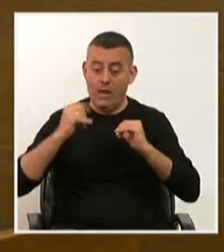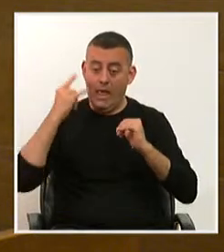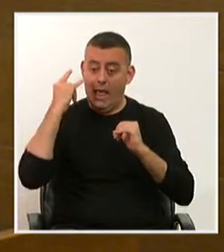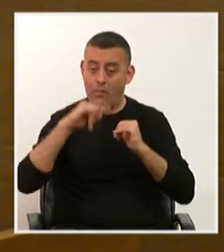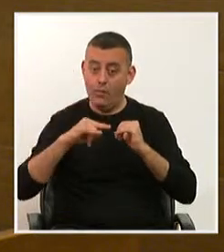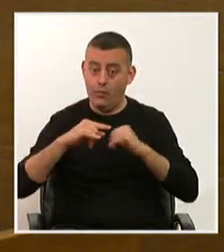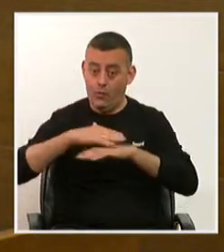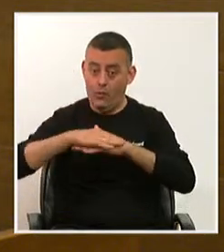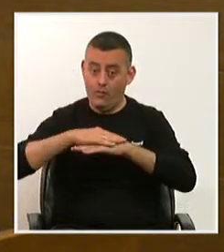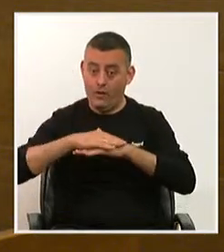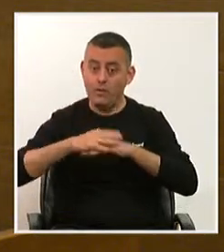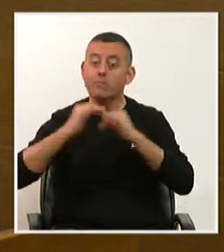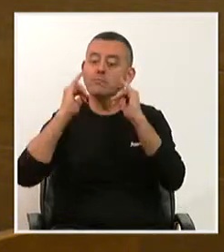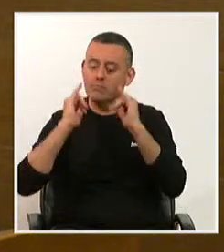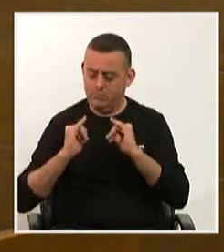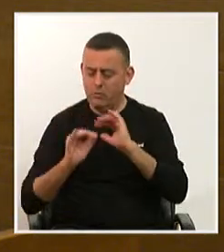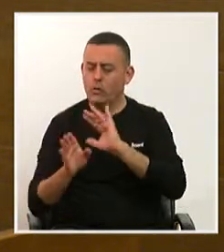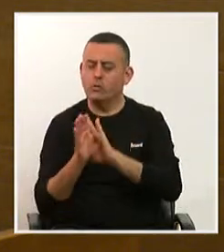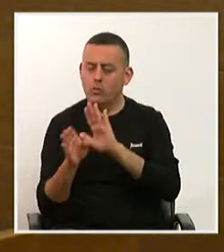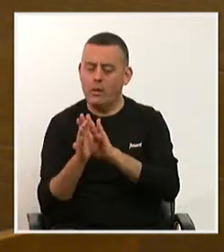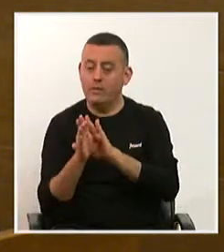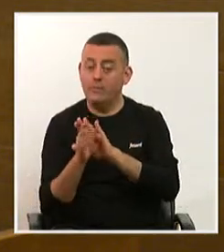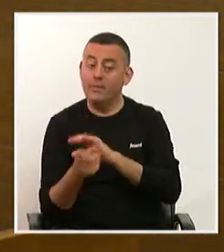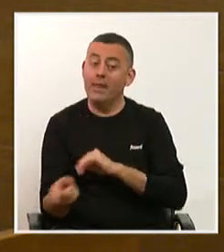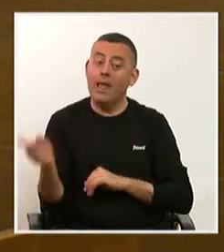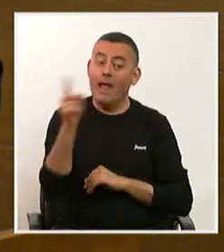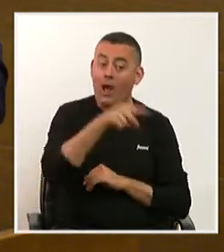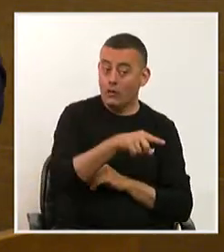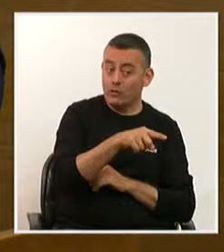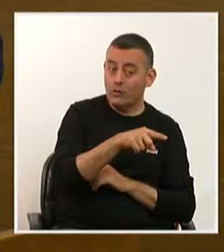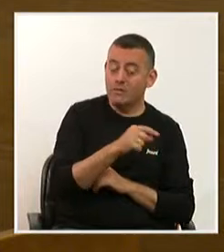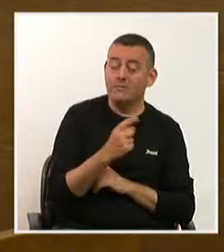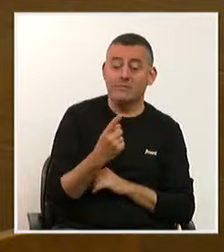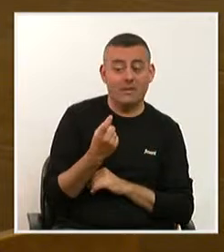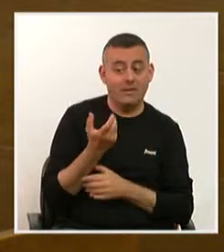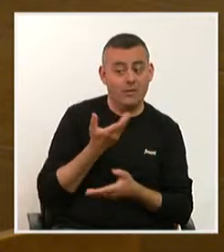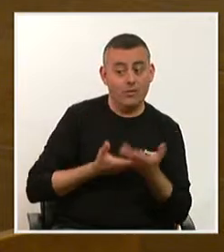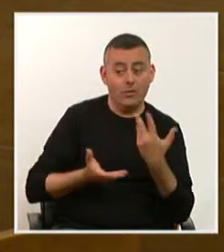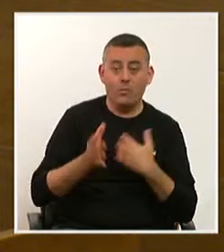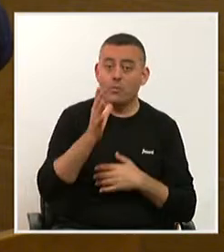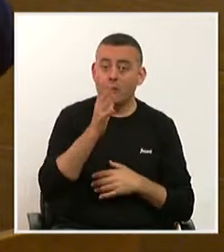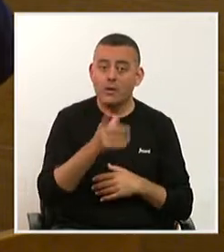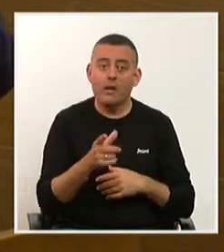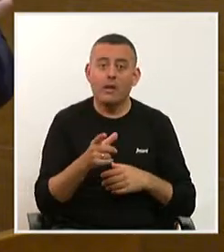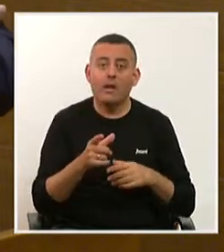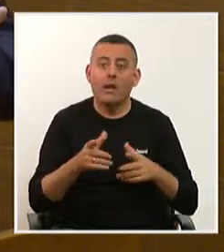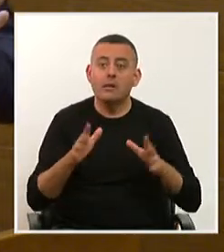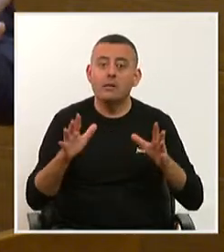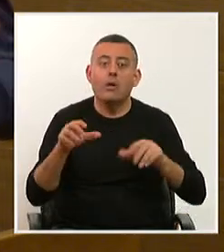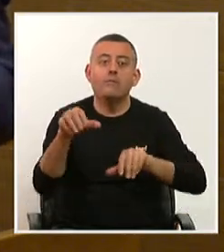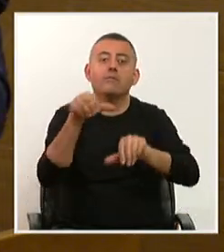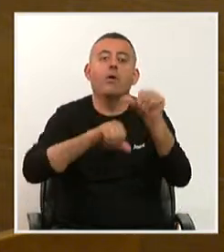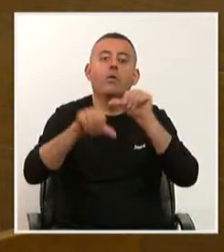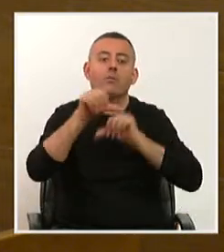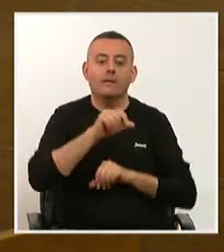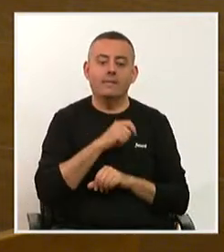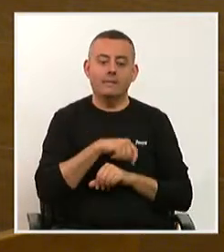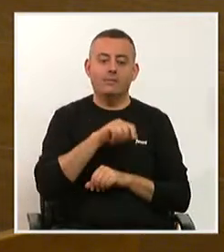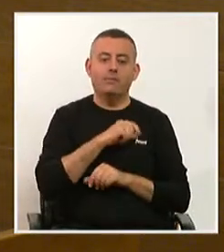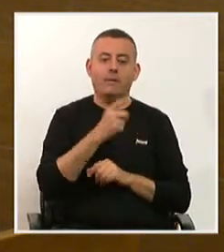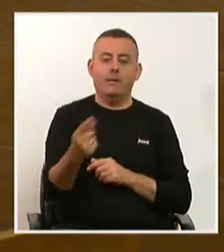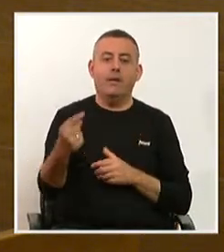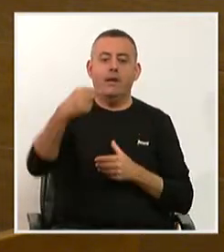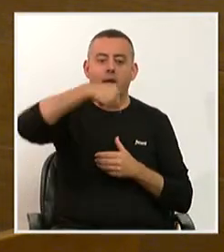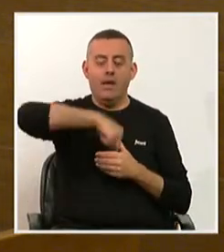otro para volver a la casilla de salida con benevolencia con impunidad sin ningún tipo de